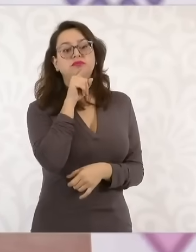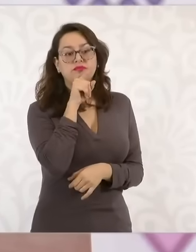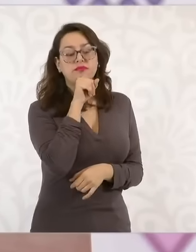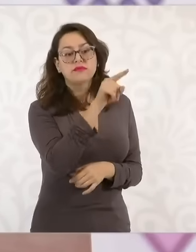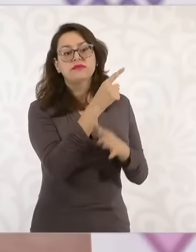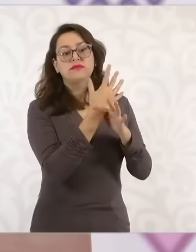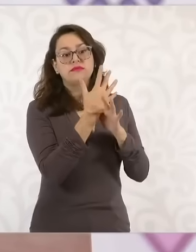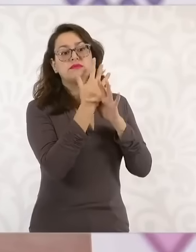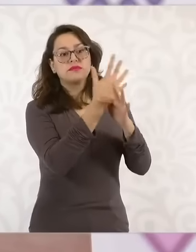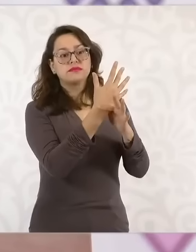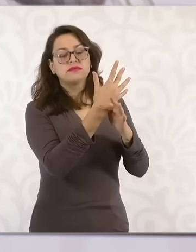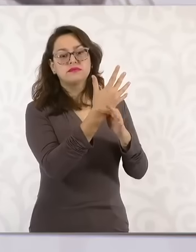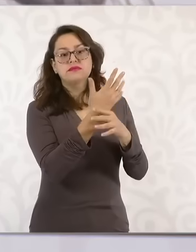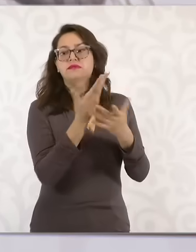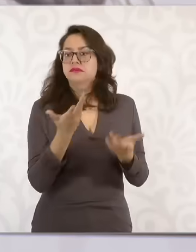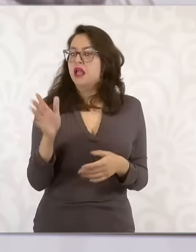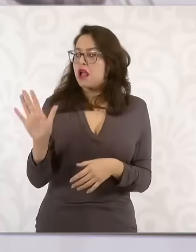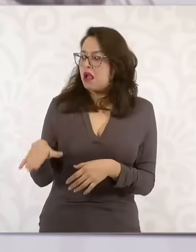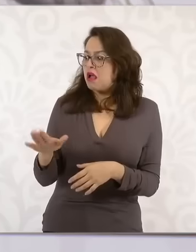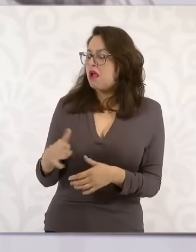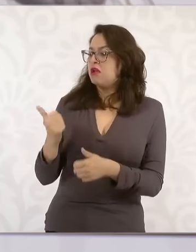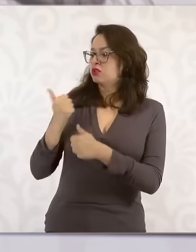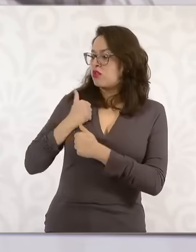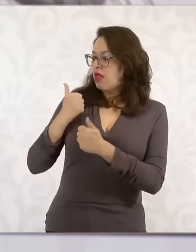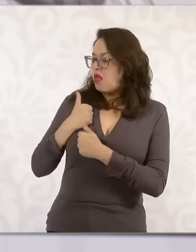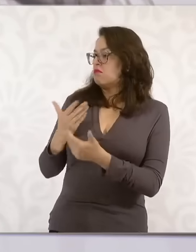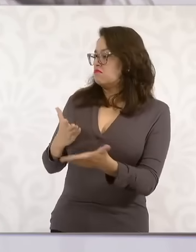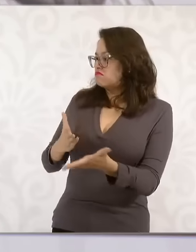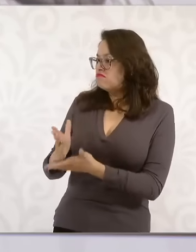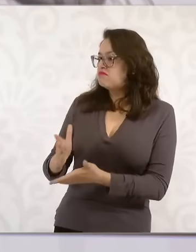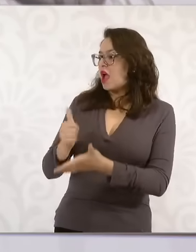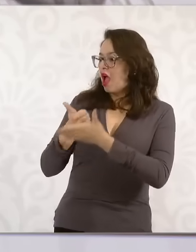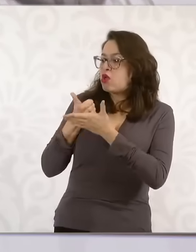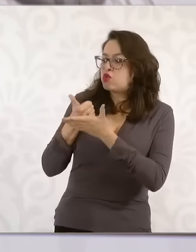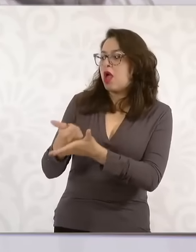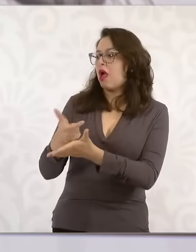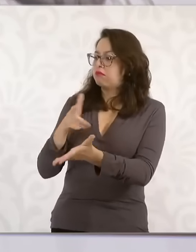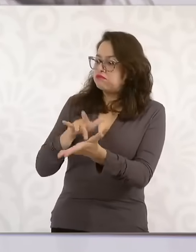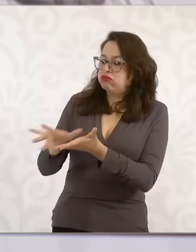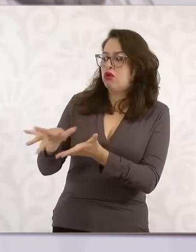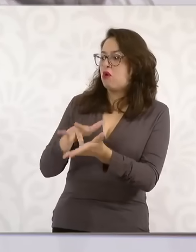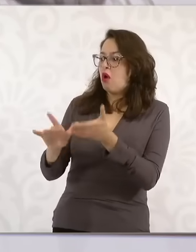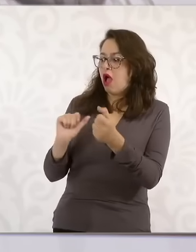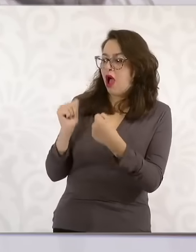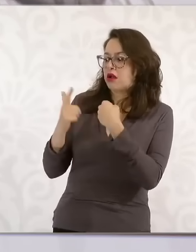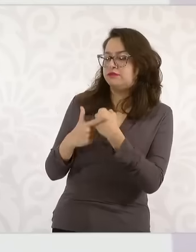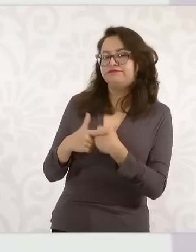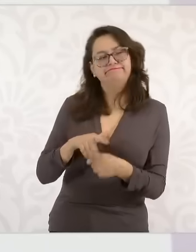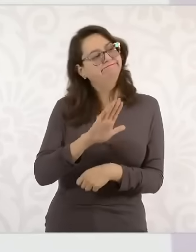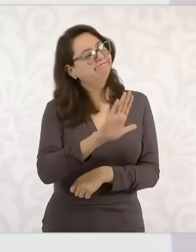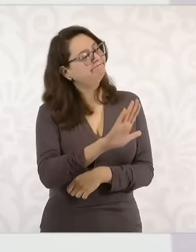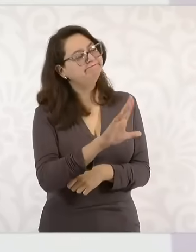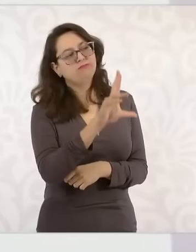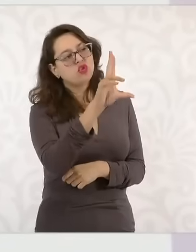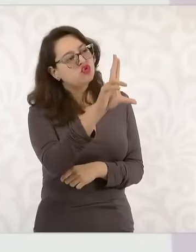ocasiones ha insistido en que el ejército de Estados Unidos pueda ingresar a México. Nosotros hemos dicho que